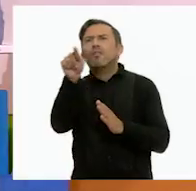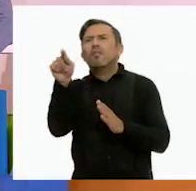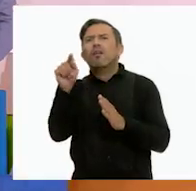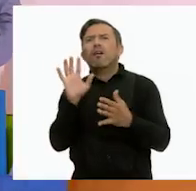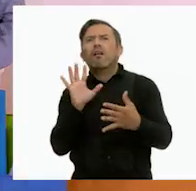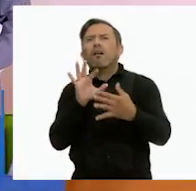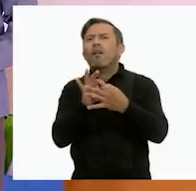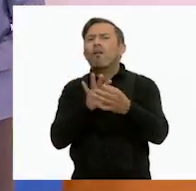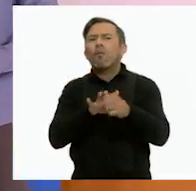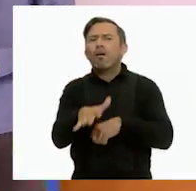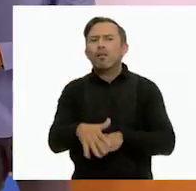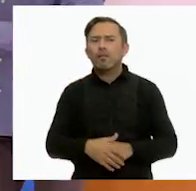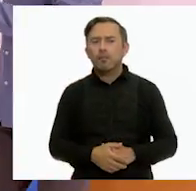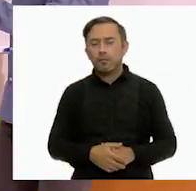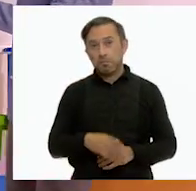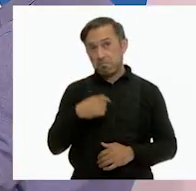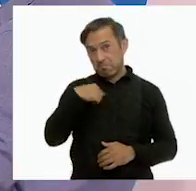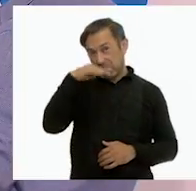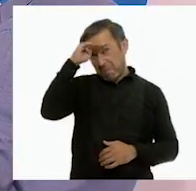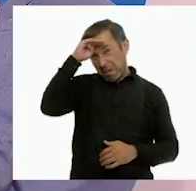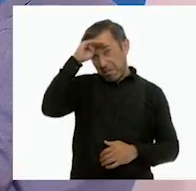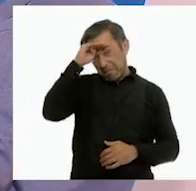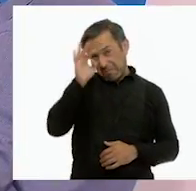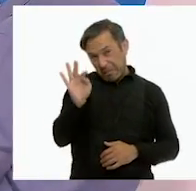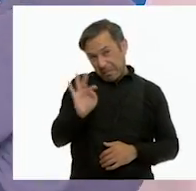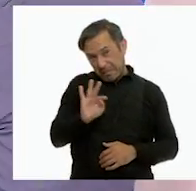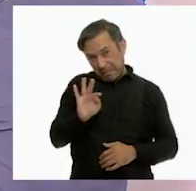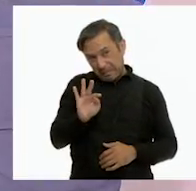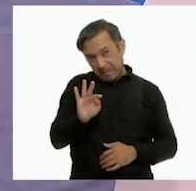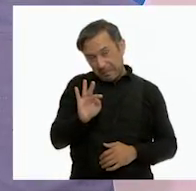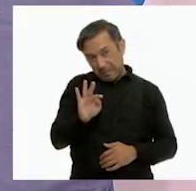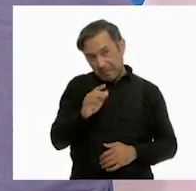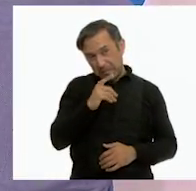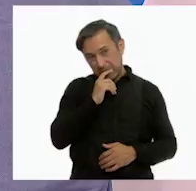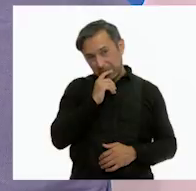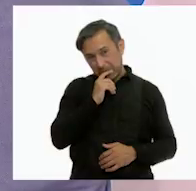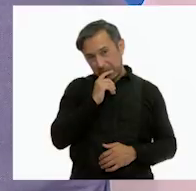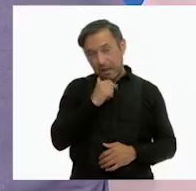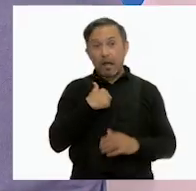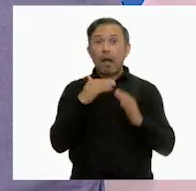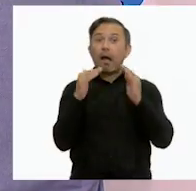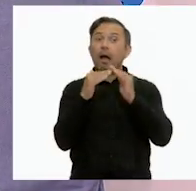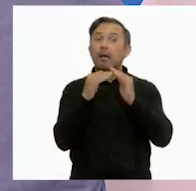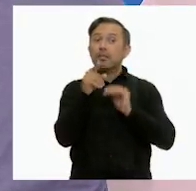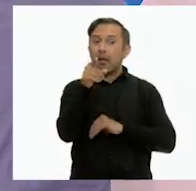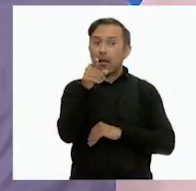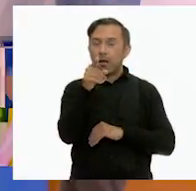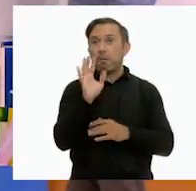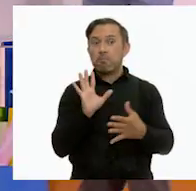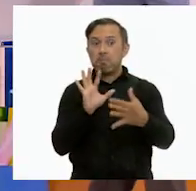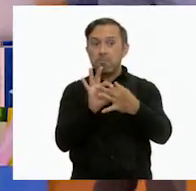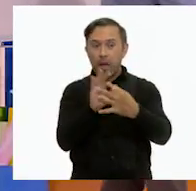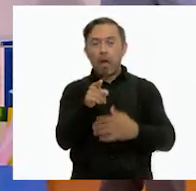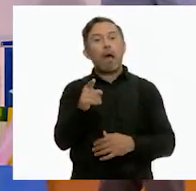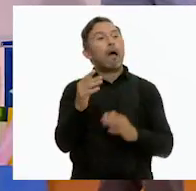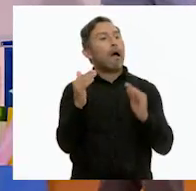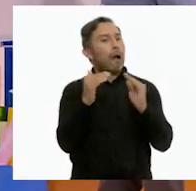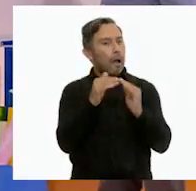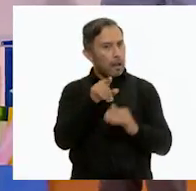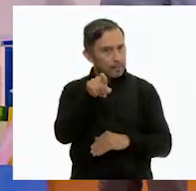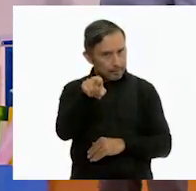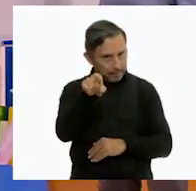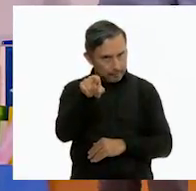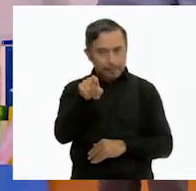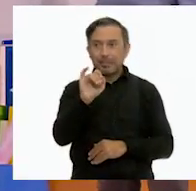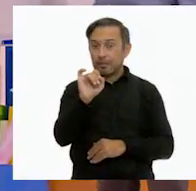ser, tal vez, o más bien en la casa. En la casa. Porque ahí